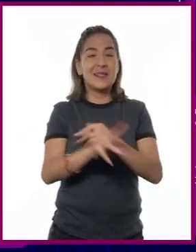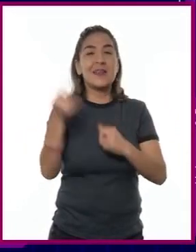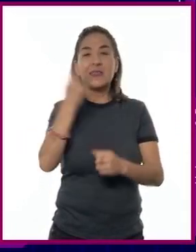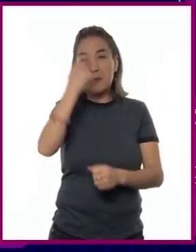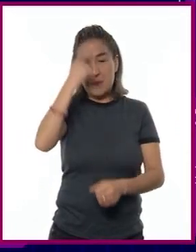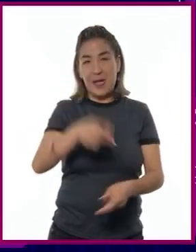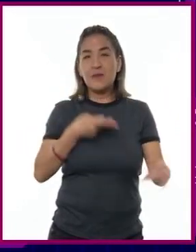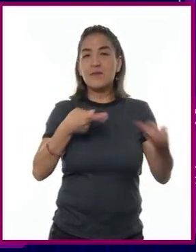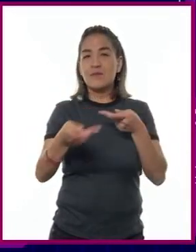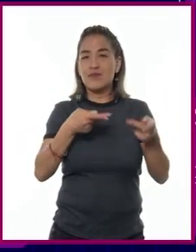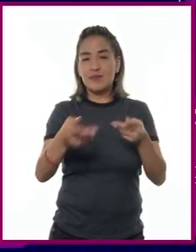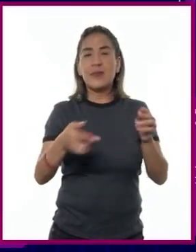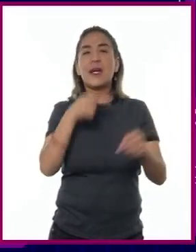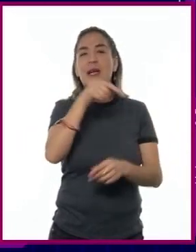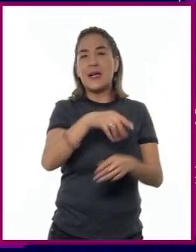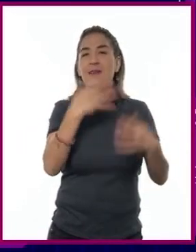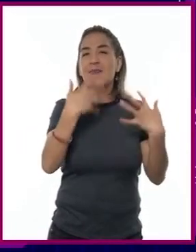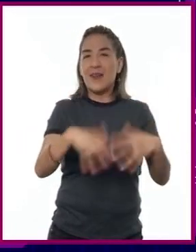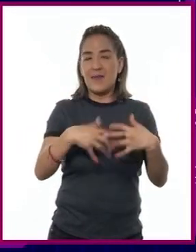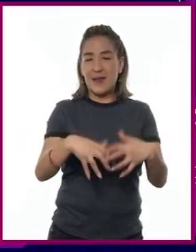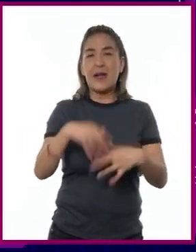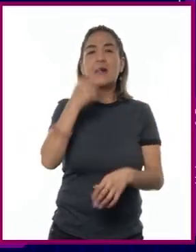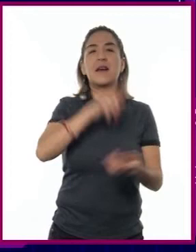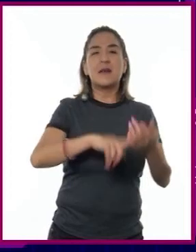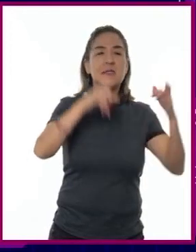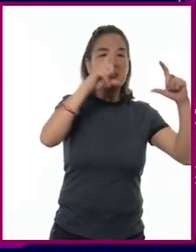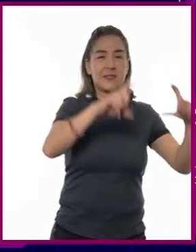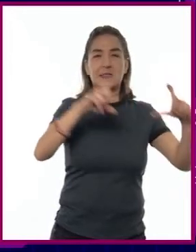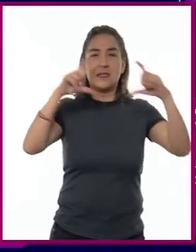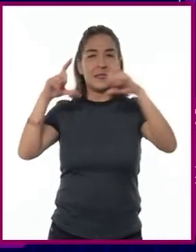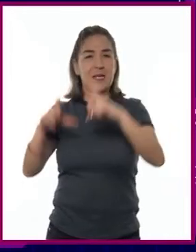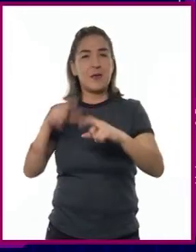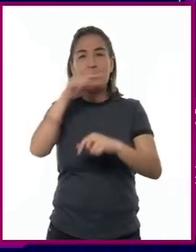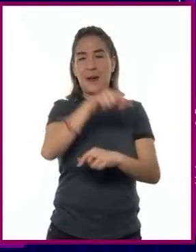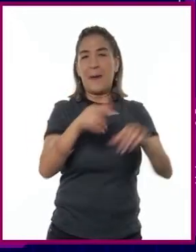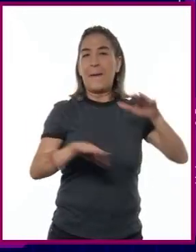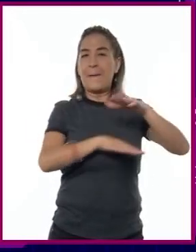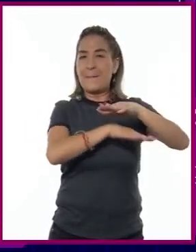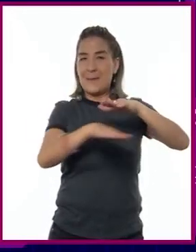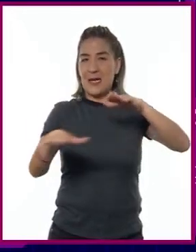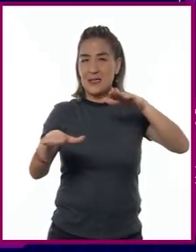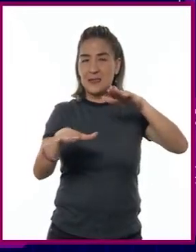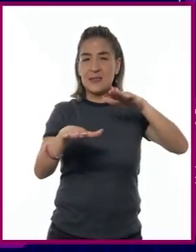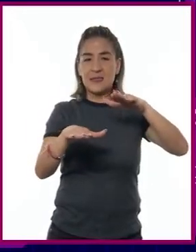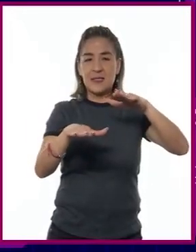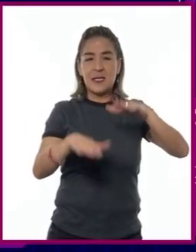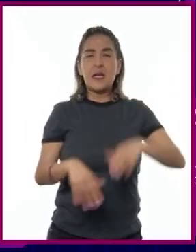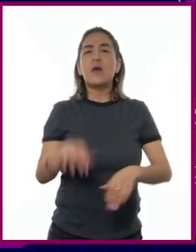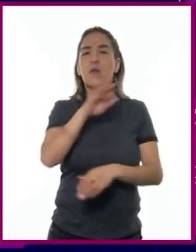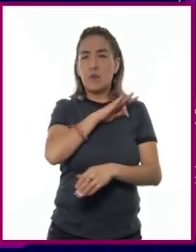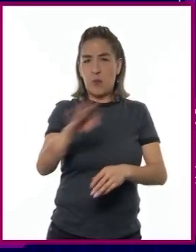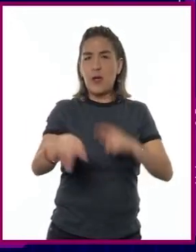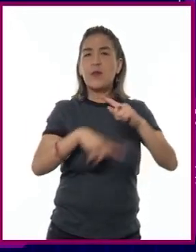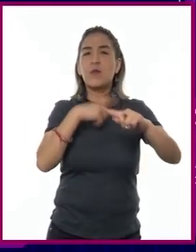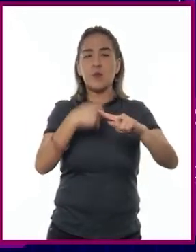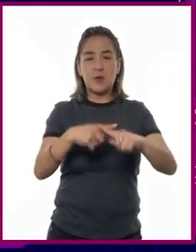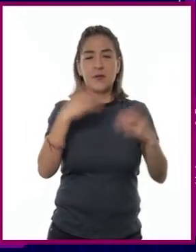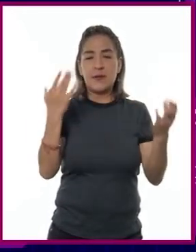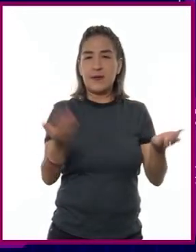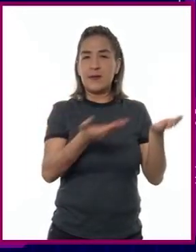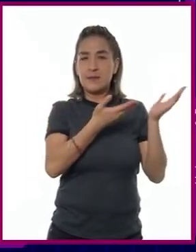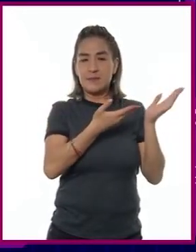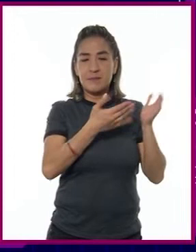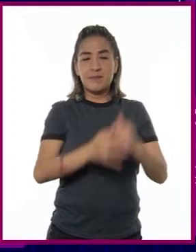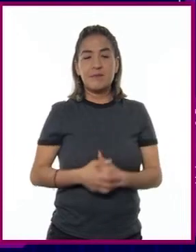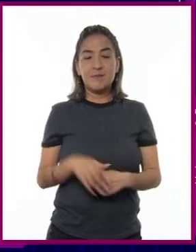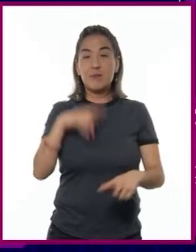para elaborar los dos círculos que conforman las bases del cilindro, se puede multiplicar esa cantidad por